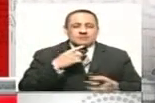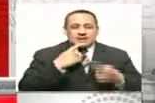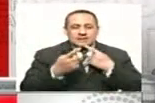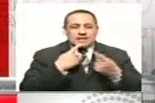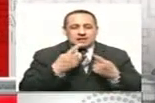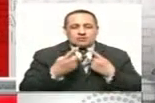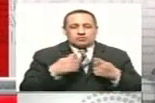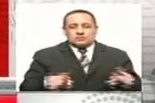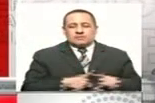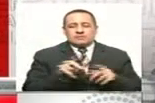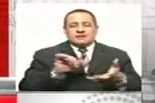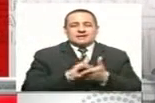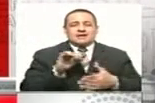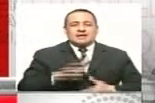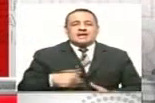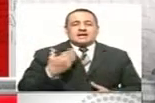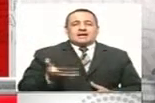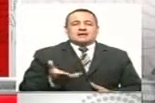diálogo, que haya ese